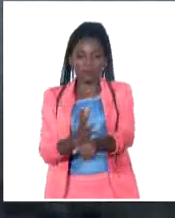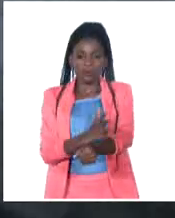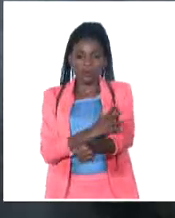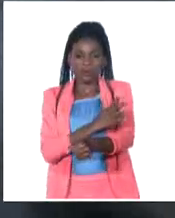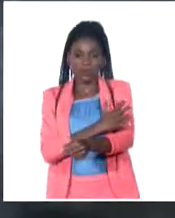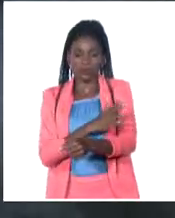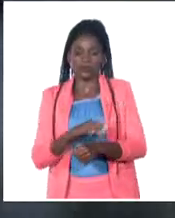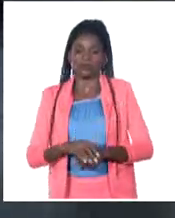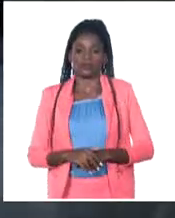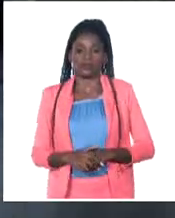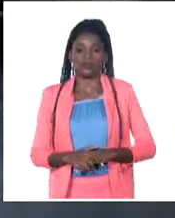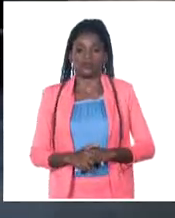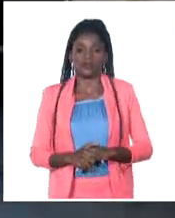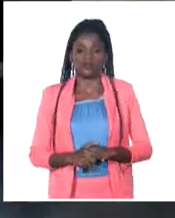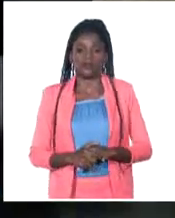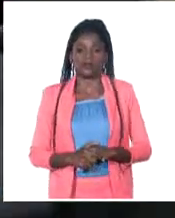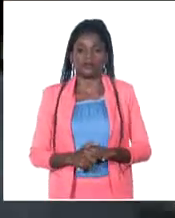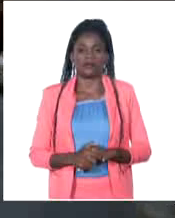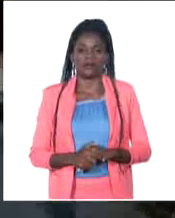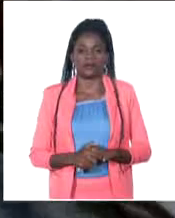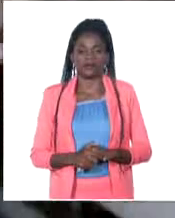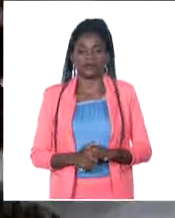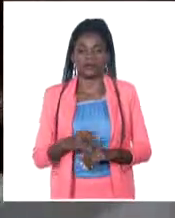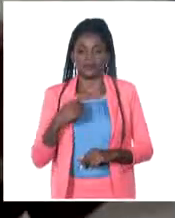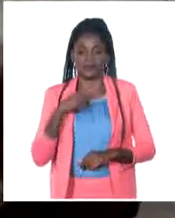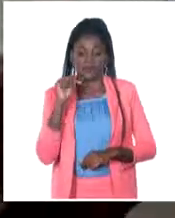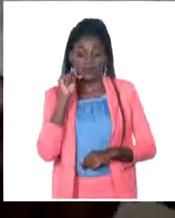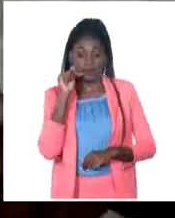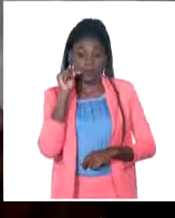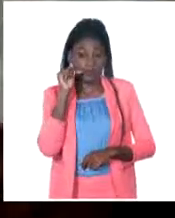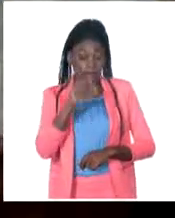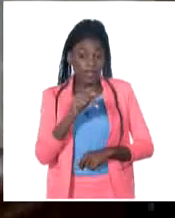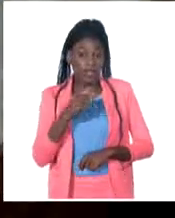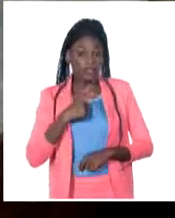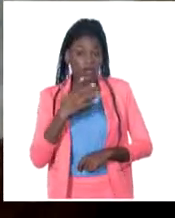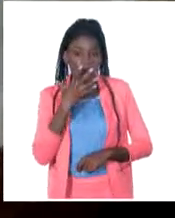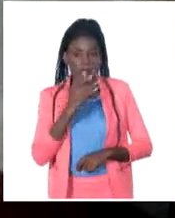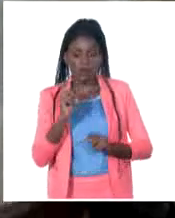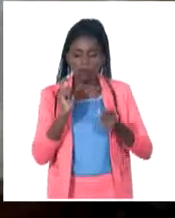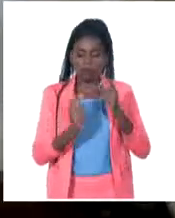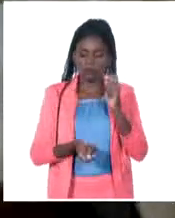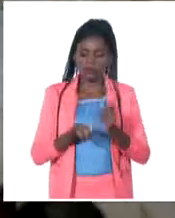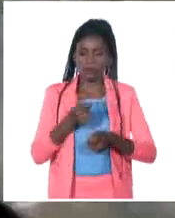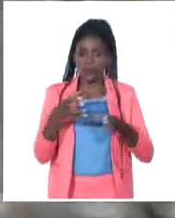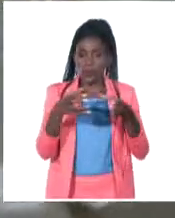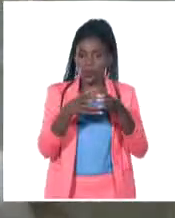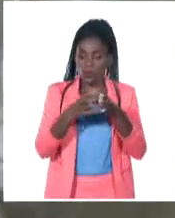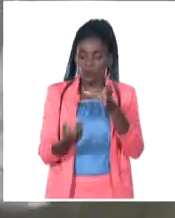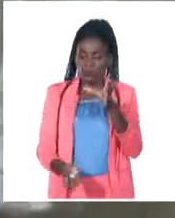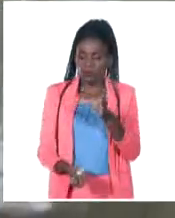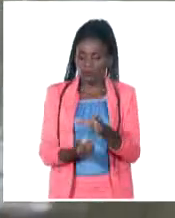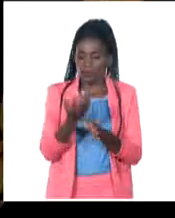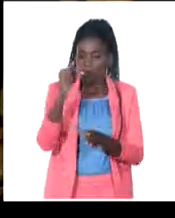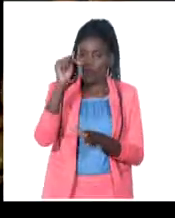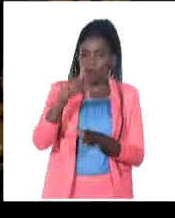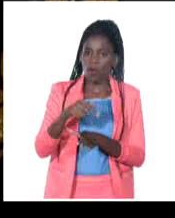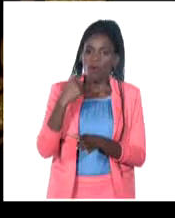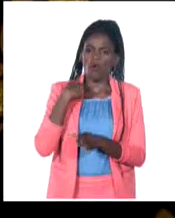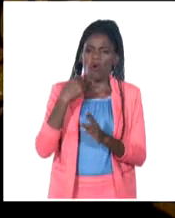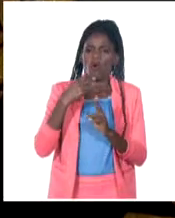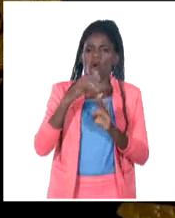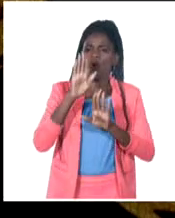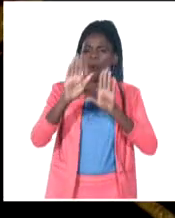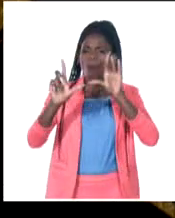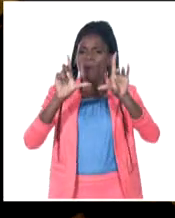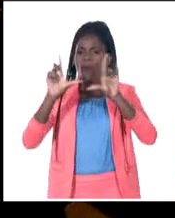Con instrumentaciones elaboradas y una importante concepción armónica y rítmica, esta agrupación renace hoy desde el Museo Nacional de